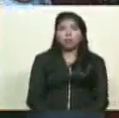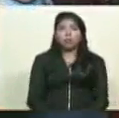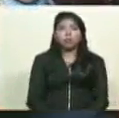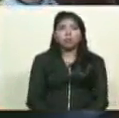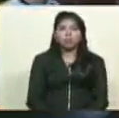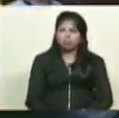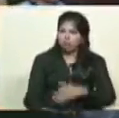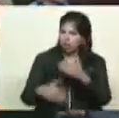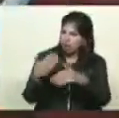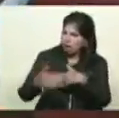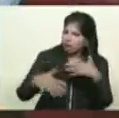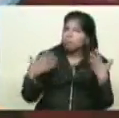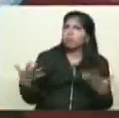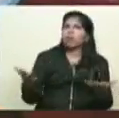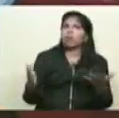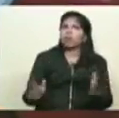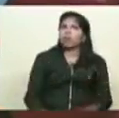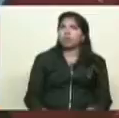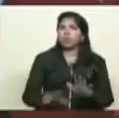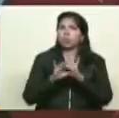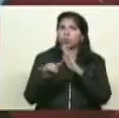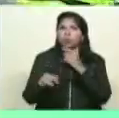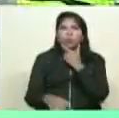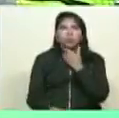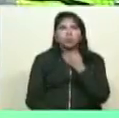Aceleren el proceso popular constituyente.